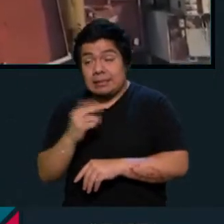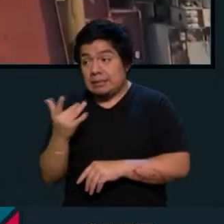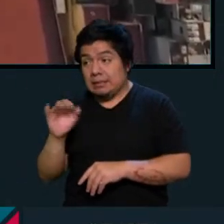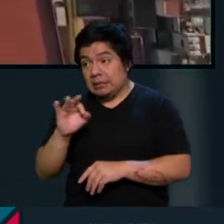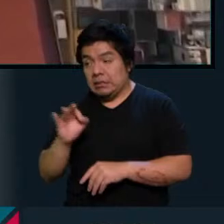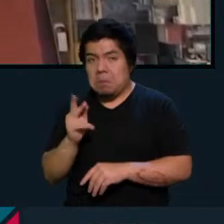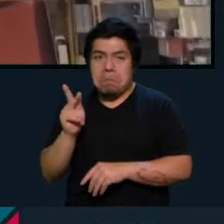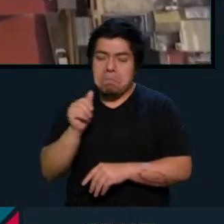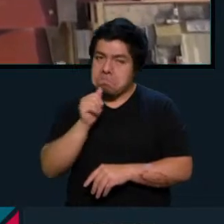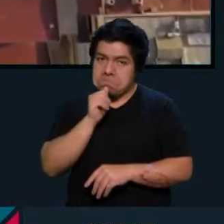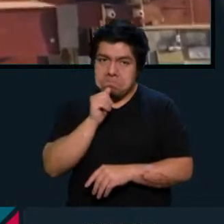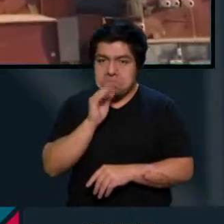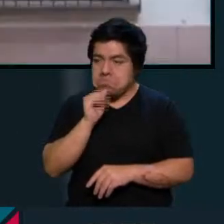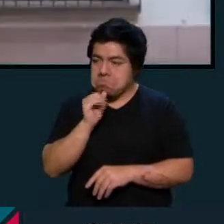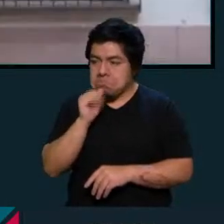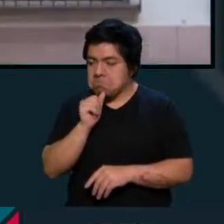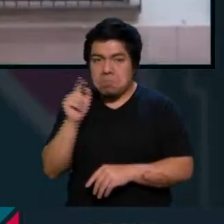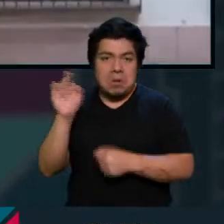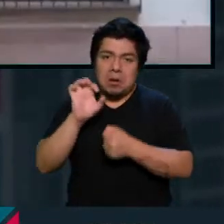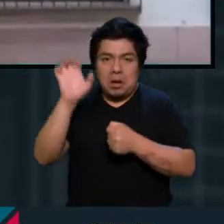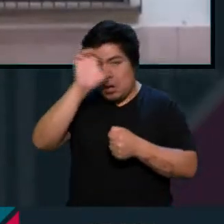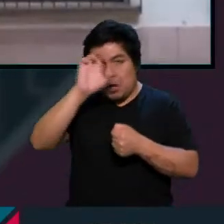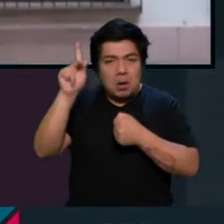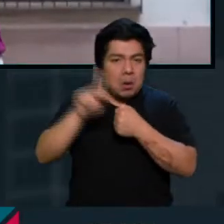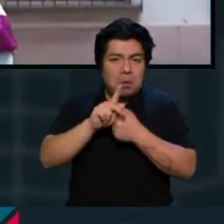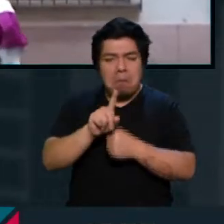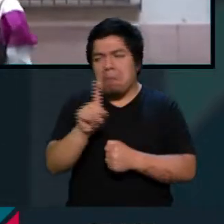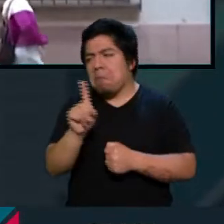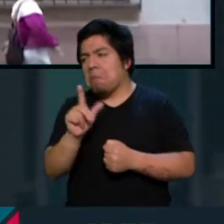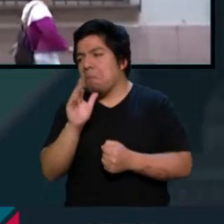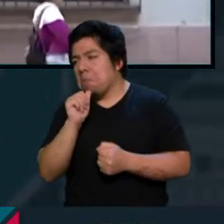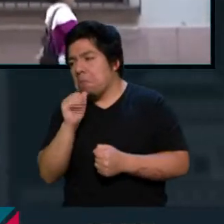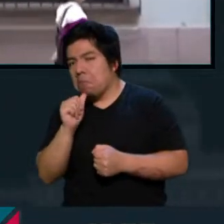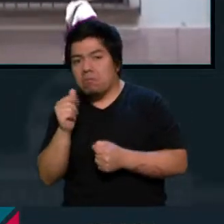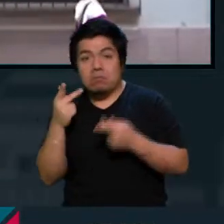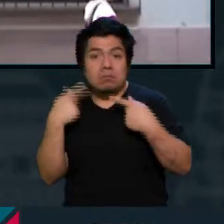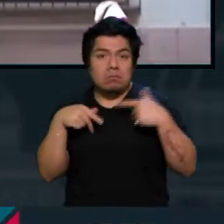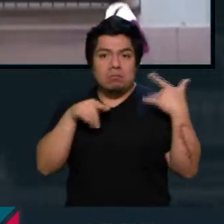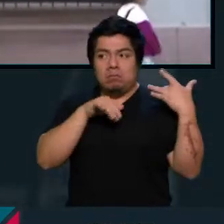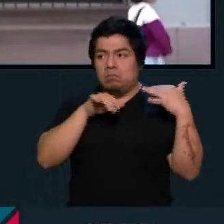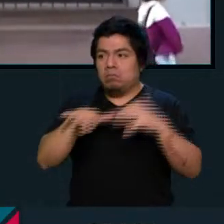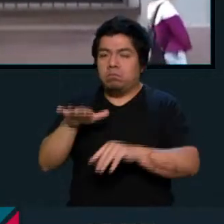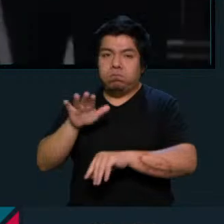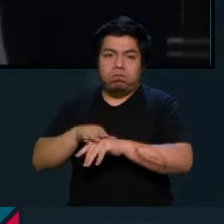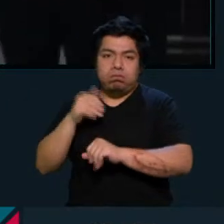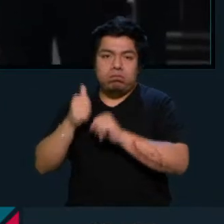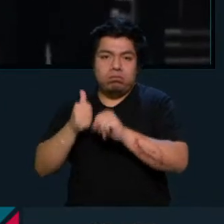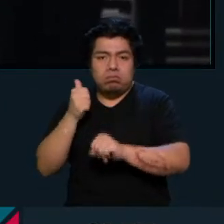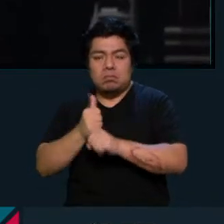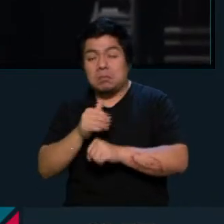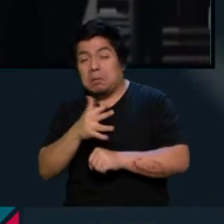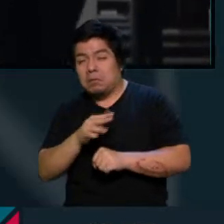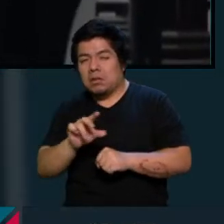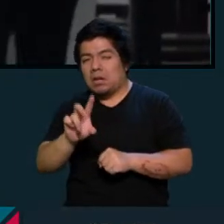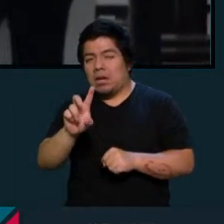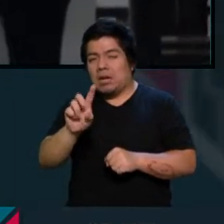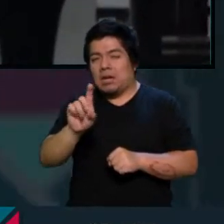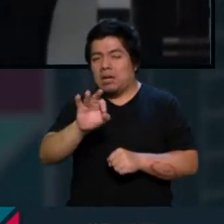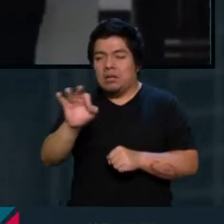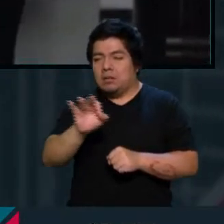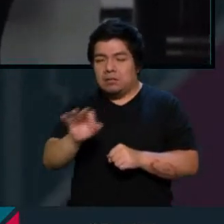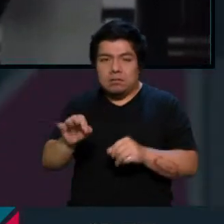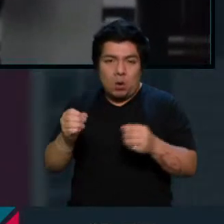no lo hacen. Y no lo hacen ni en Europa, ni en lugares a donde el fenómeno tiene muchos años. Hay un promedio del 30%